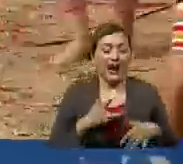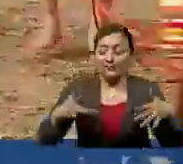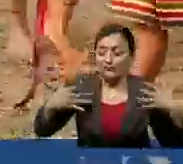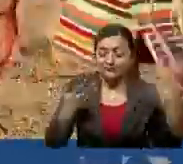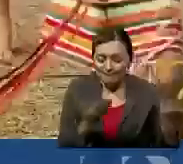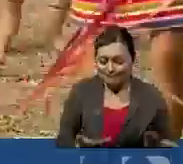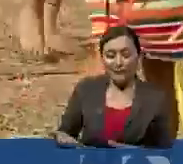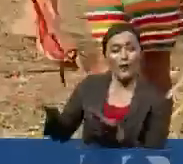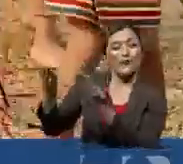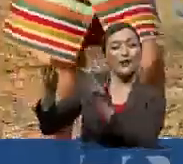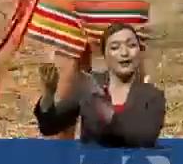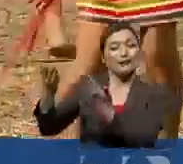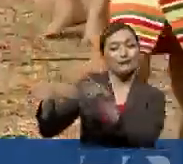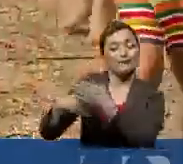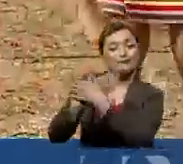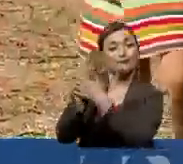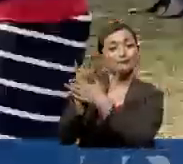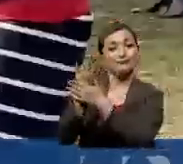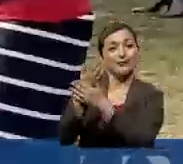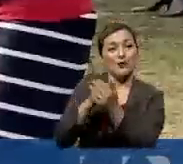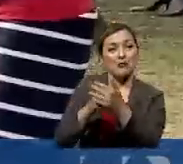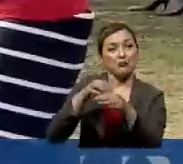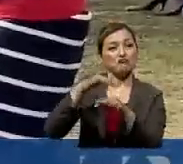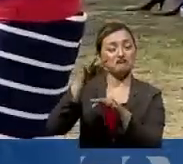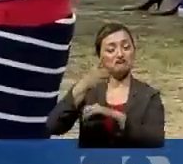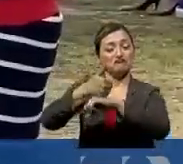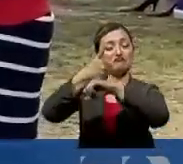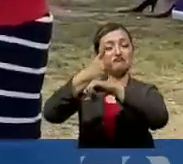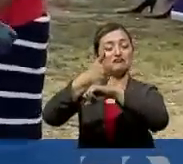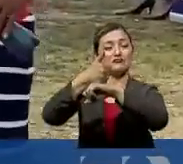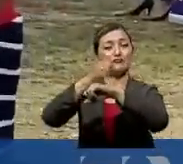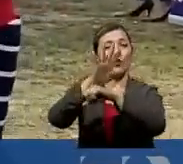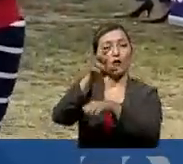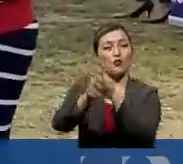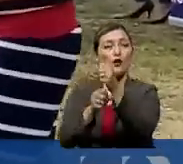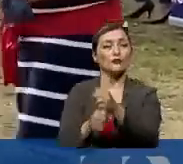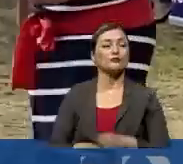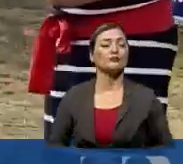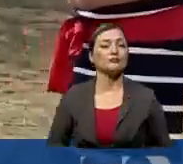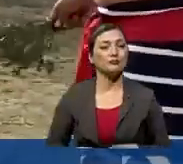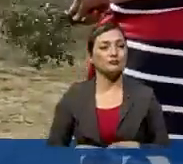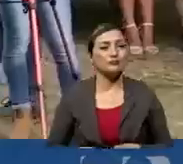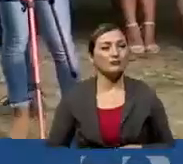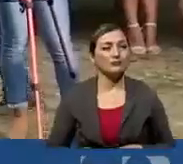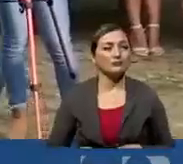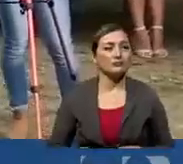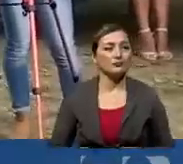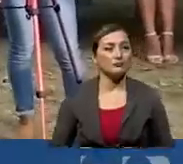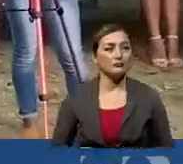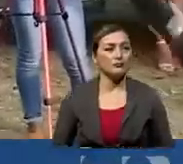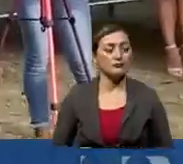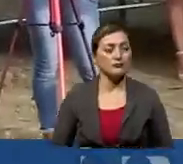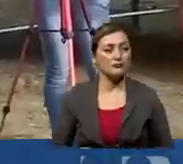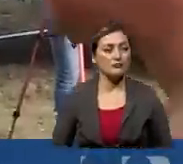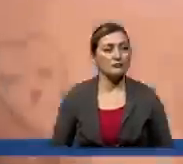recibieron al Millá Sáchila, quien llevará la posta de la nacionalidad durante los siguientes 4 años. años, además que cuenta con un arduo